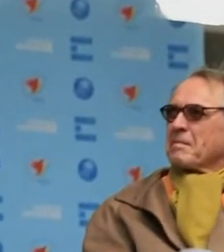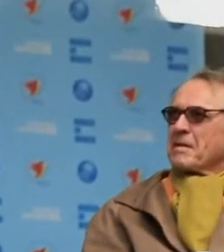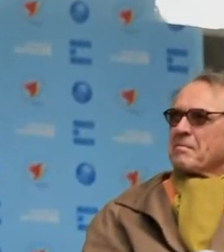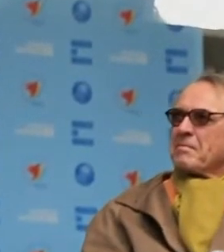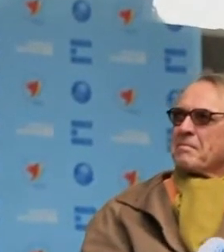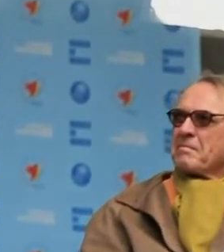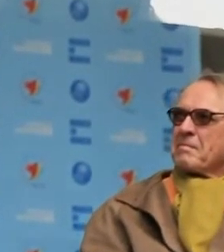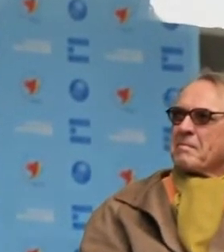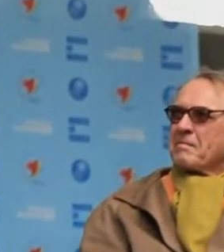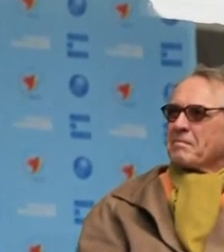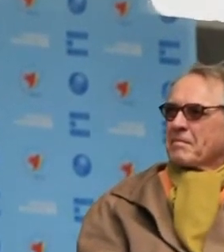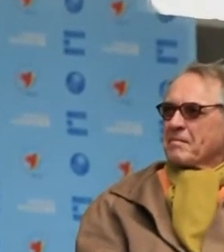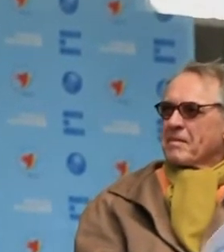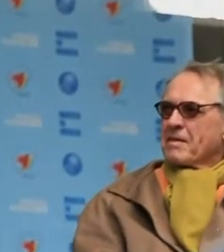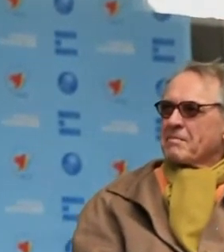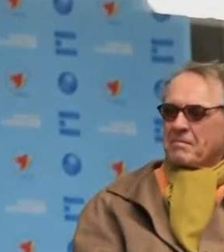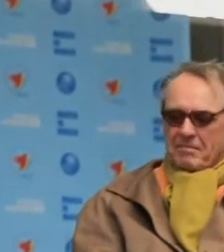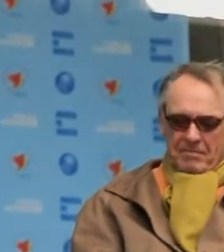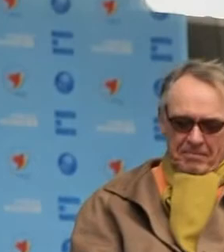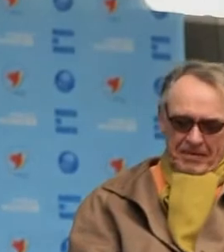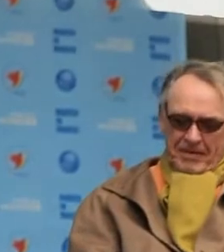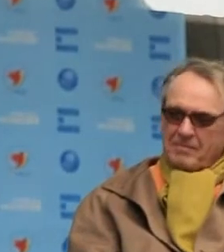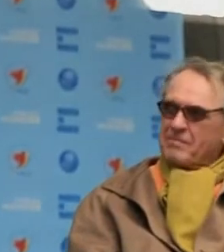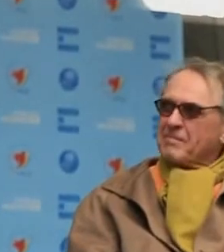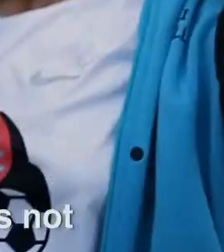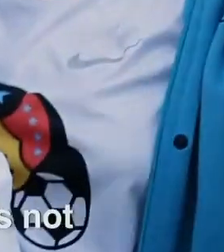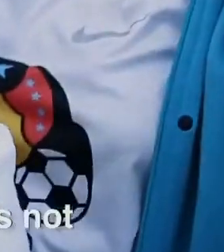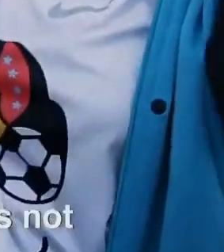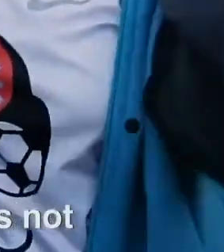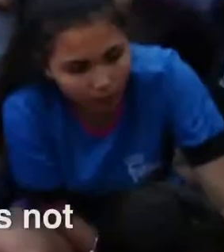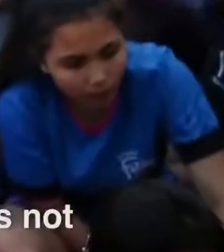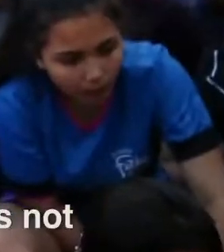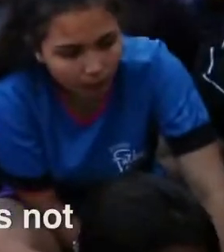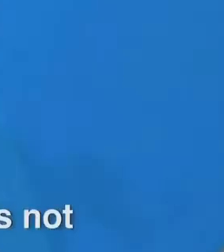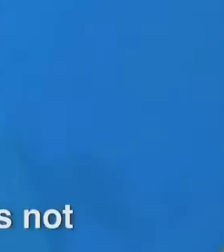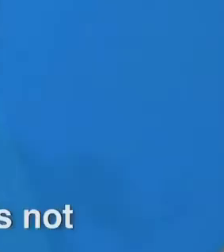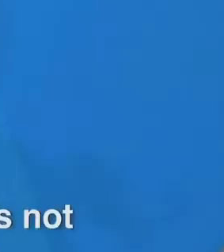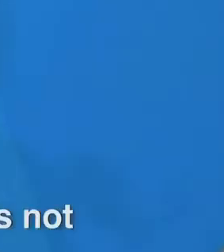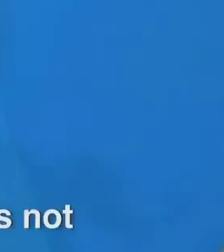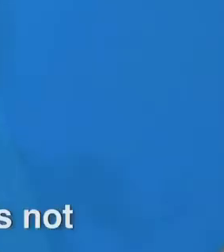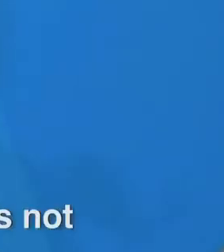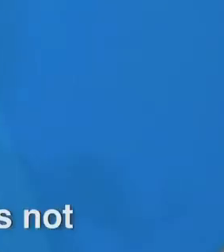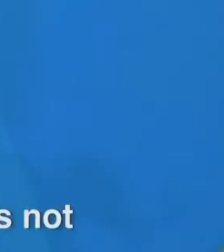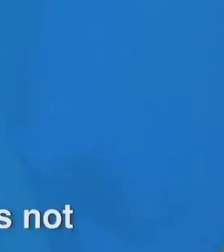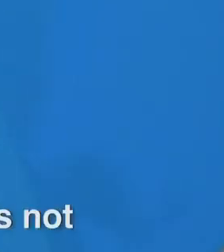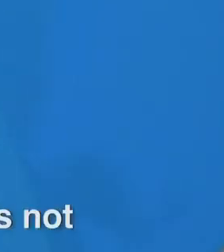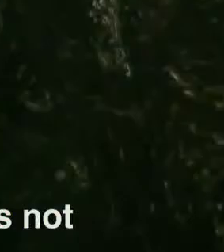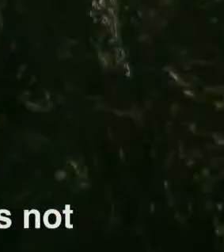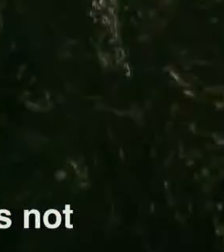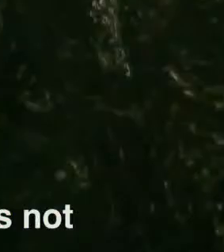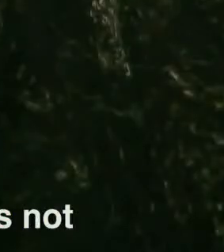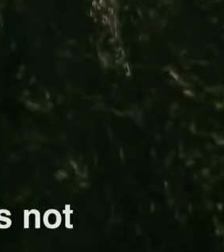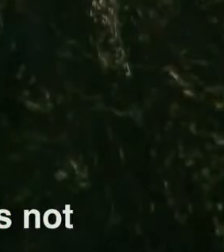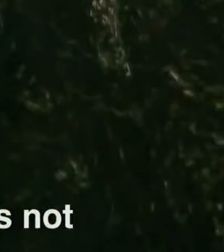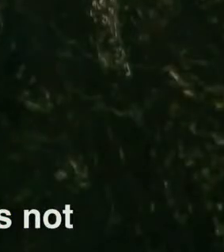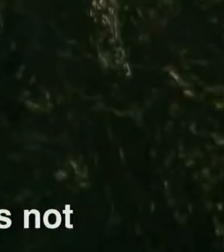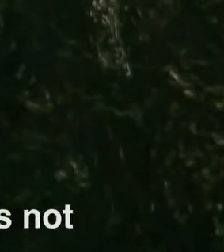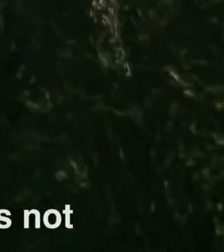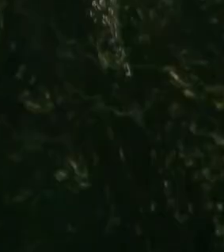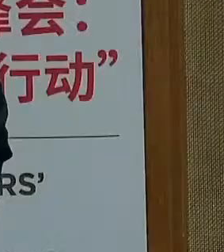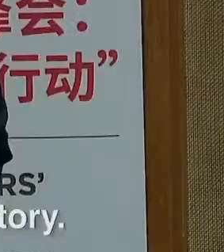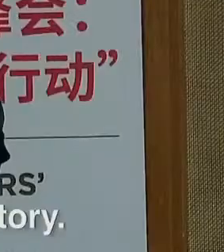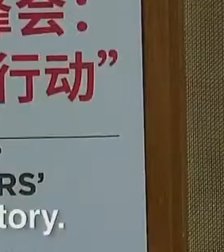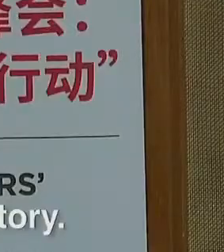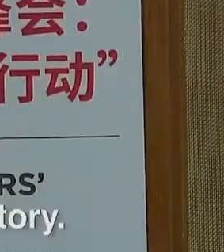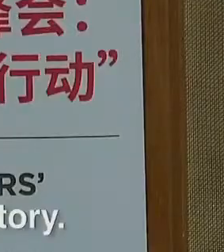equality. When do we want it? Tal vez lo que define a nuestra generación no es nuestra edad ni nuestro